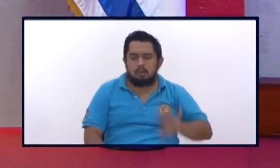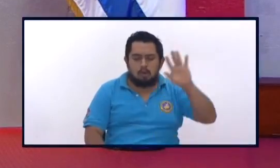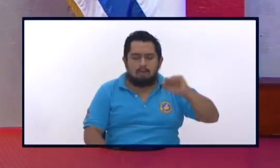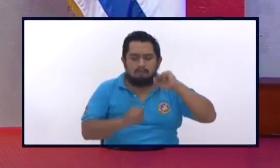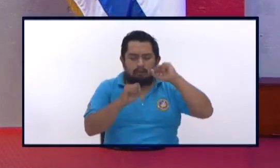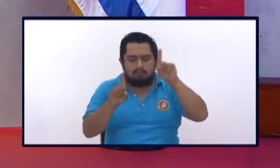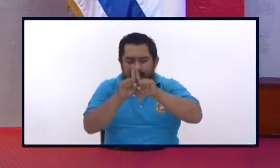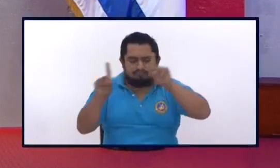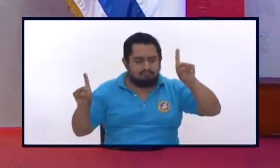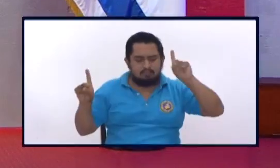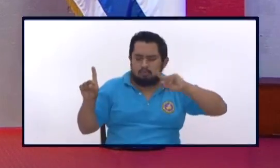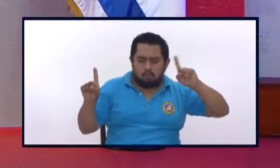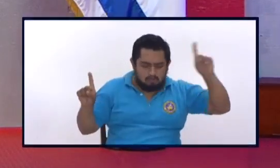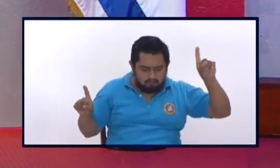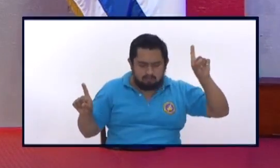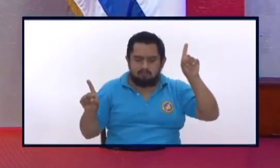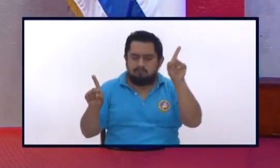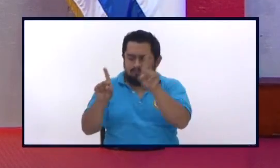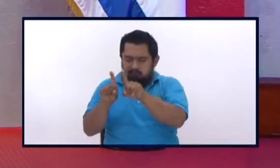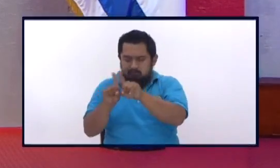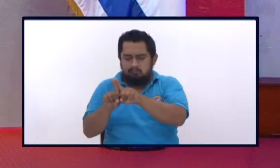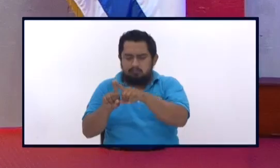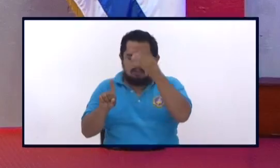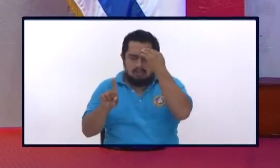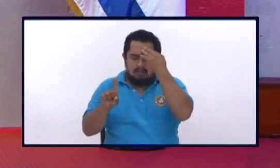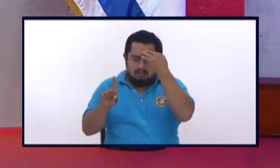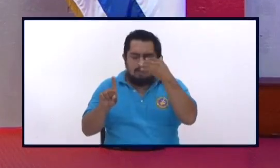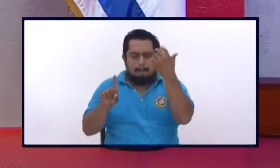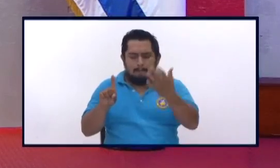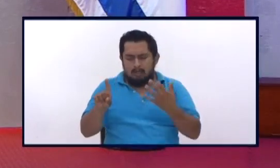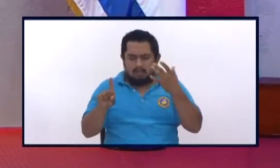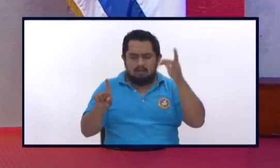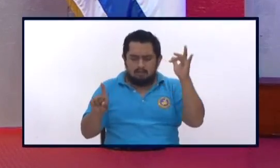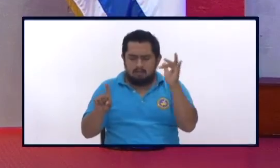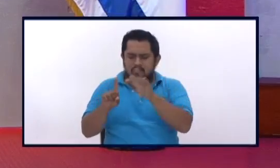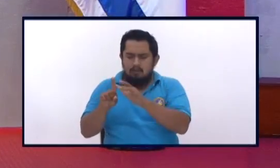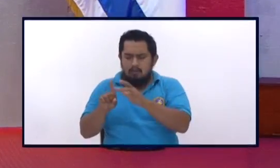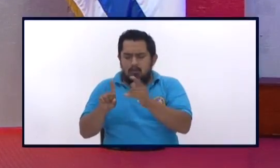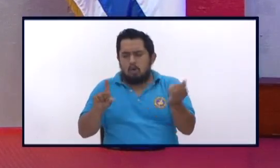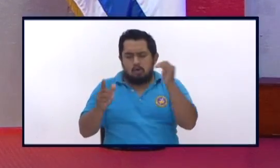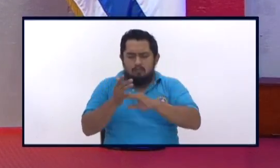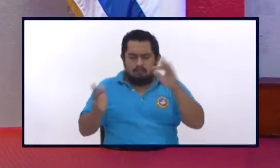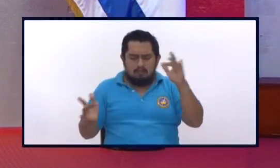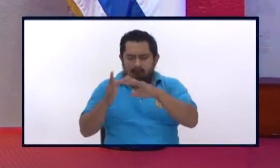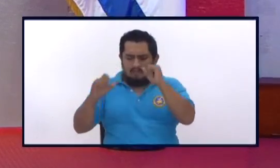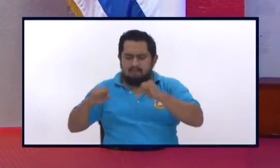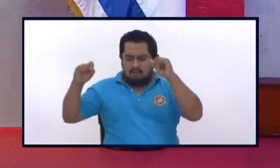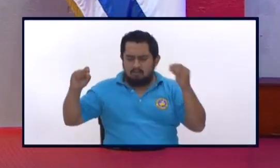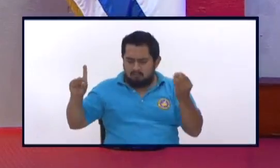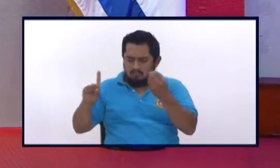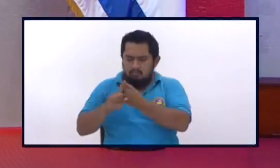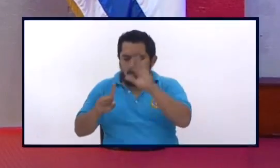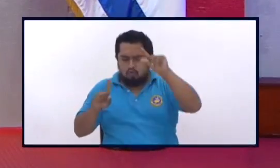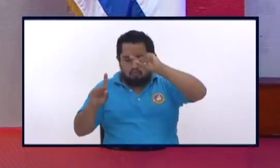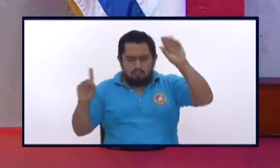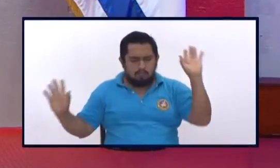cuando estuvo jugando y conectándose a otras redes al contrario espero y aguardo para volver a él y glorificar